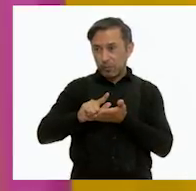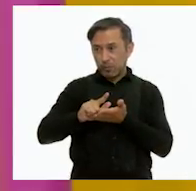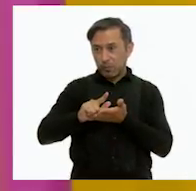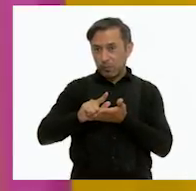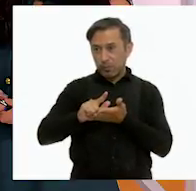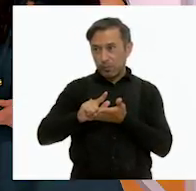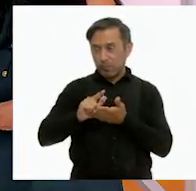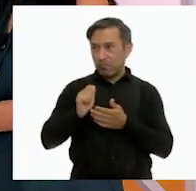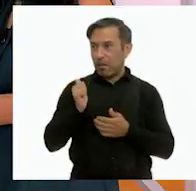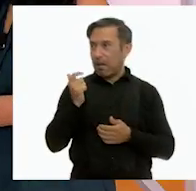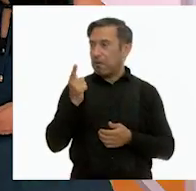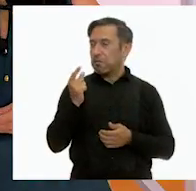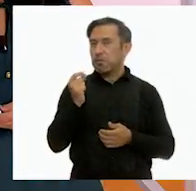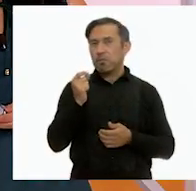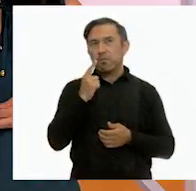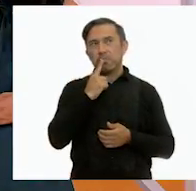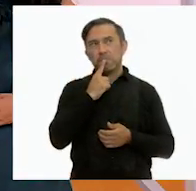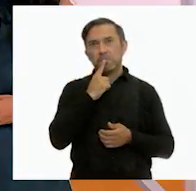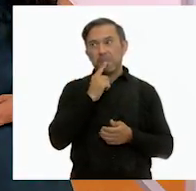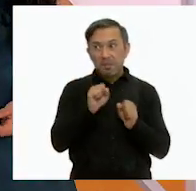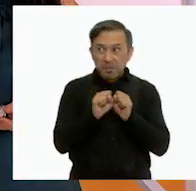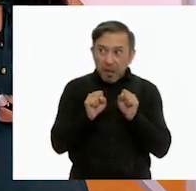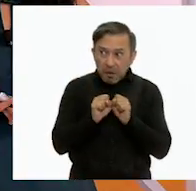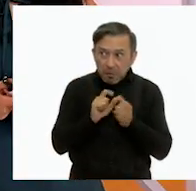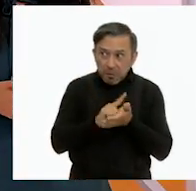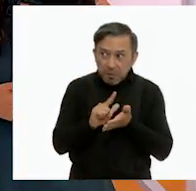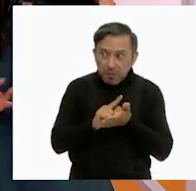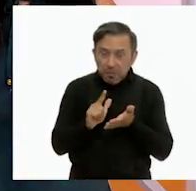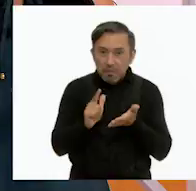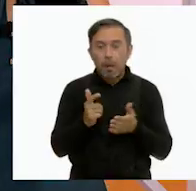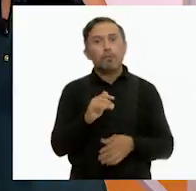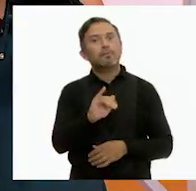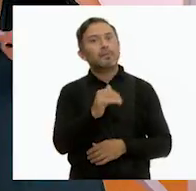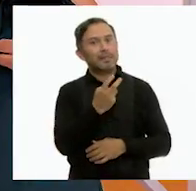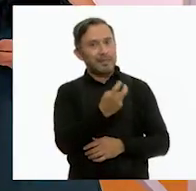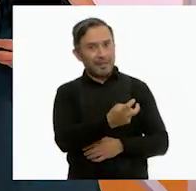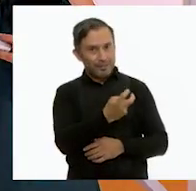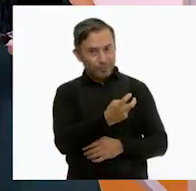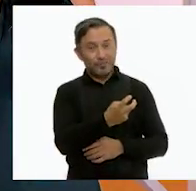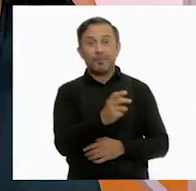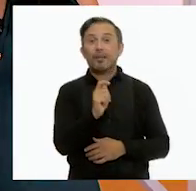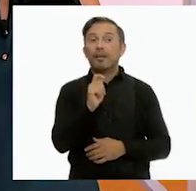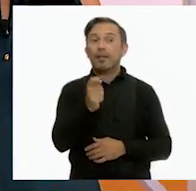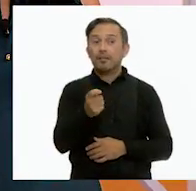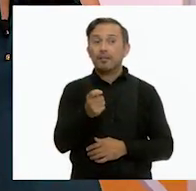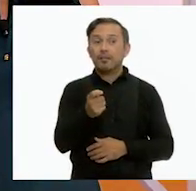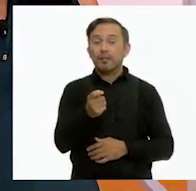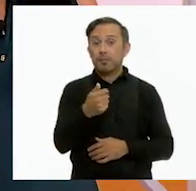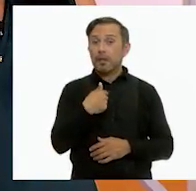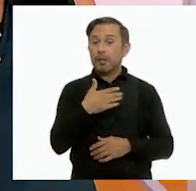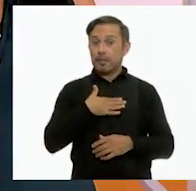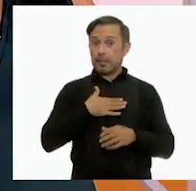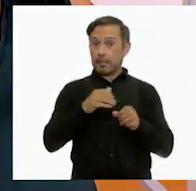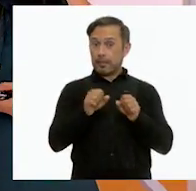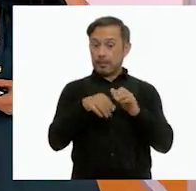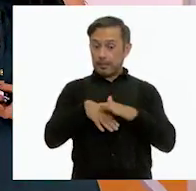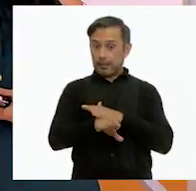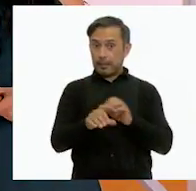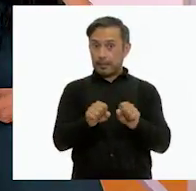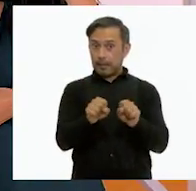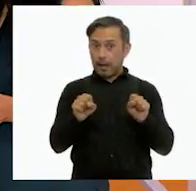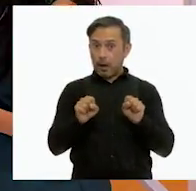vez? Así es. Tiene que ver con permanecer, cuidar nuestro salón para que